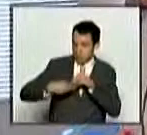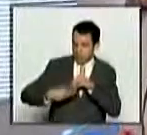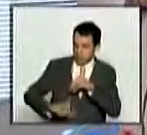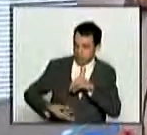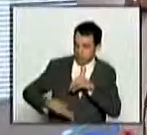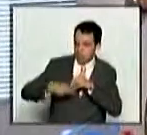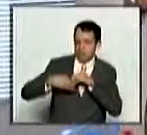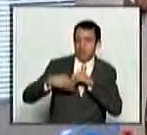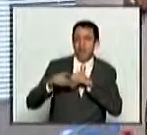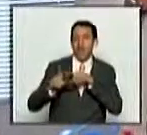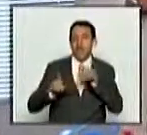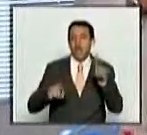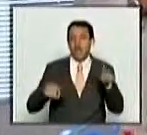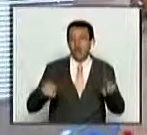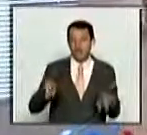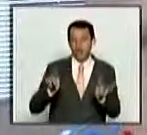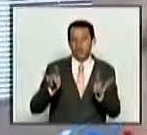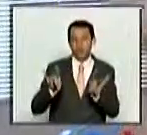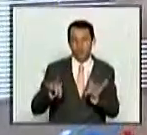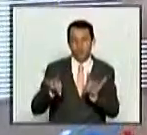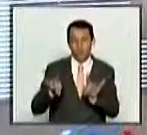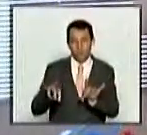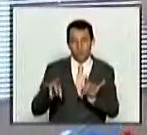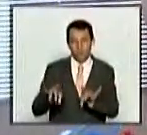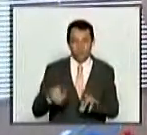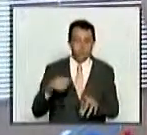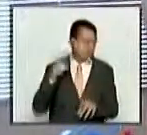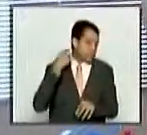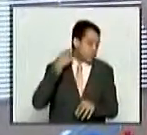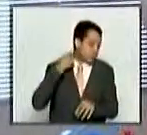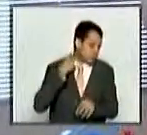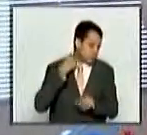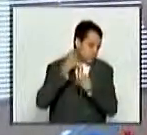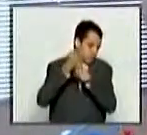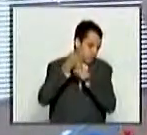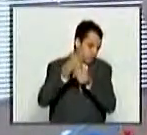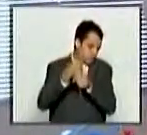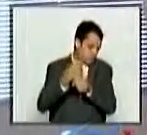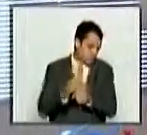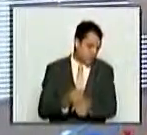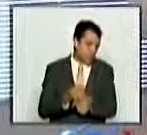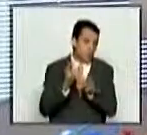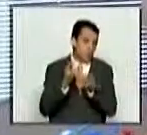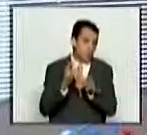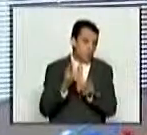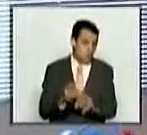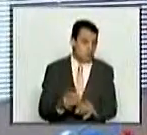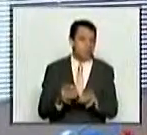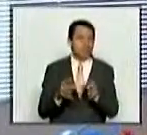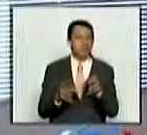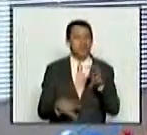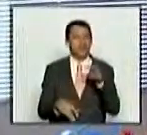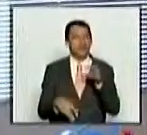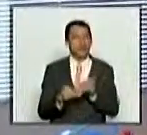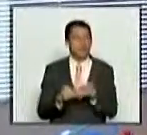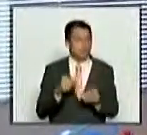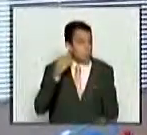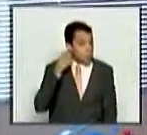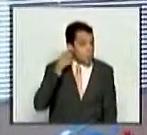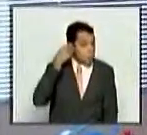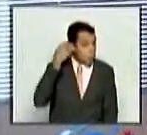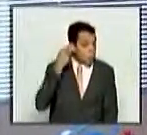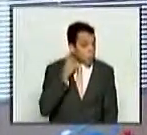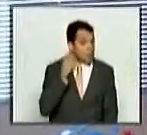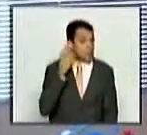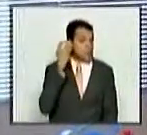dolores lumbales siempre están reflejados a nivel cervical y el paciente refiere dolor de cabeza. La auriculoterapia, yo ya he